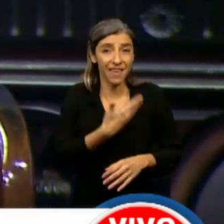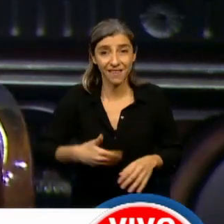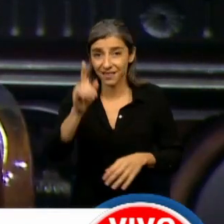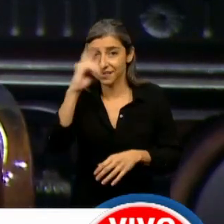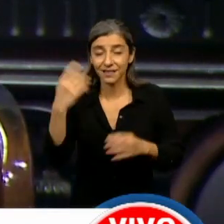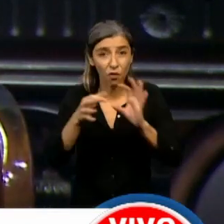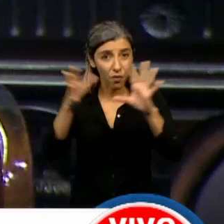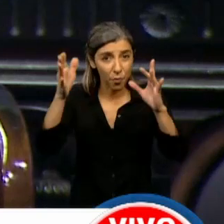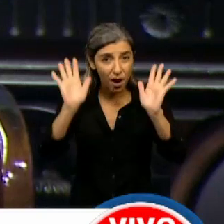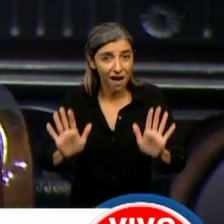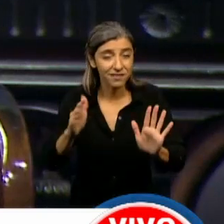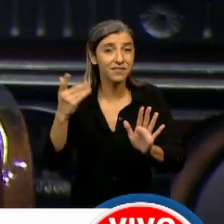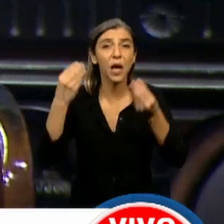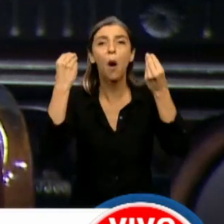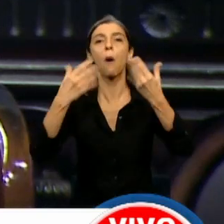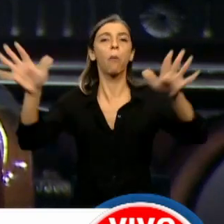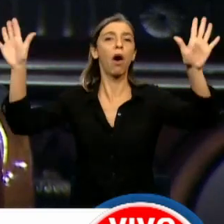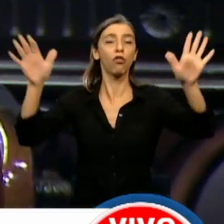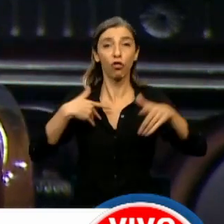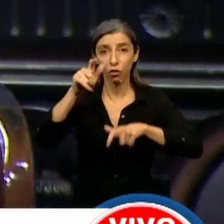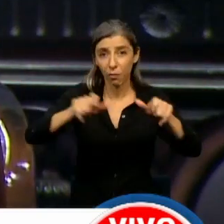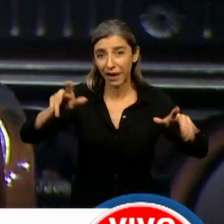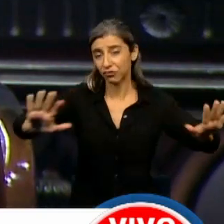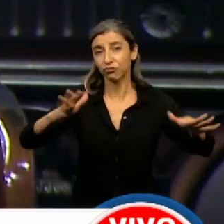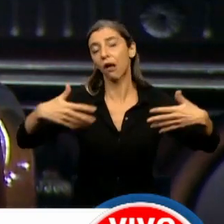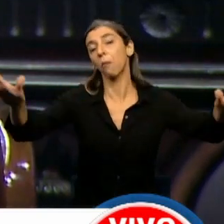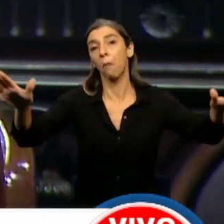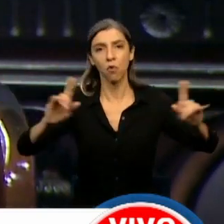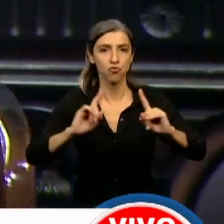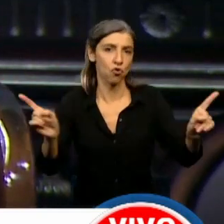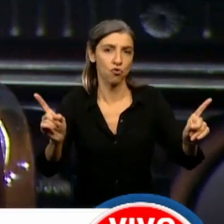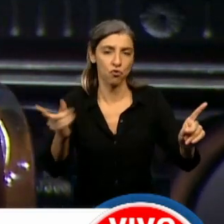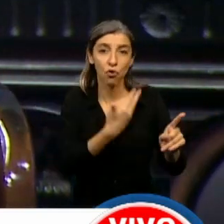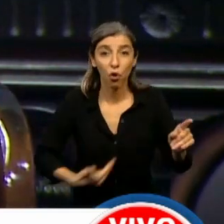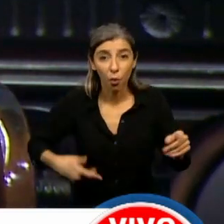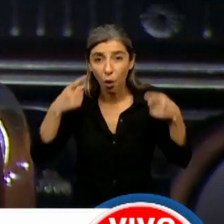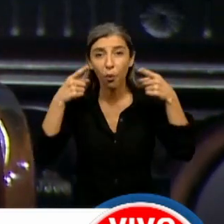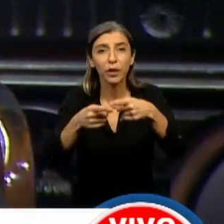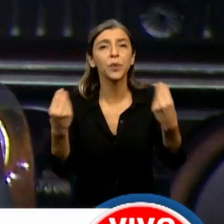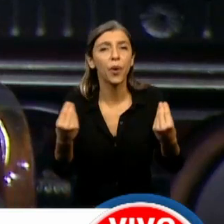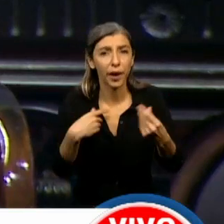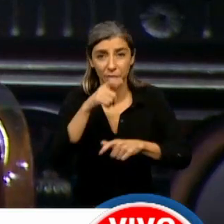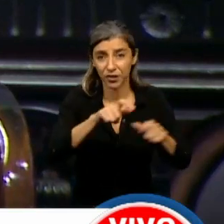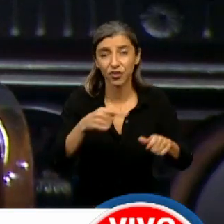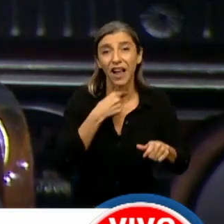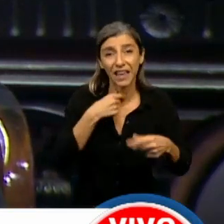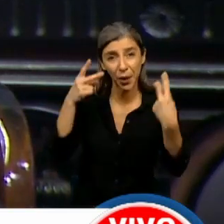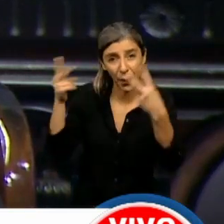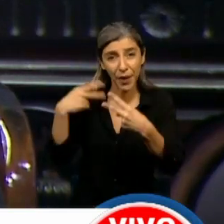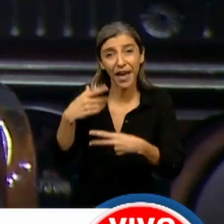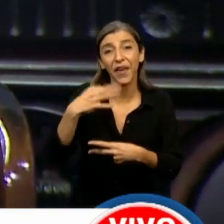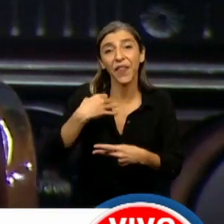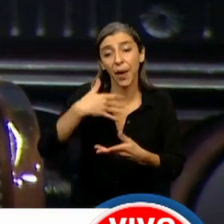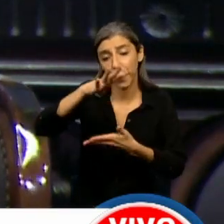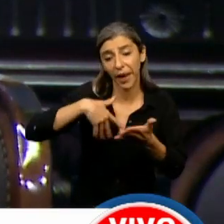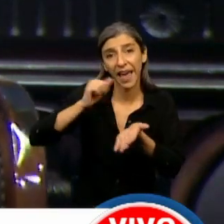sus ciudadanos. Quizás lo que el gobierno está buscando es que para poder viajar los argentinos tengan que tener una